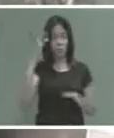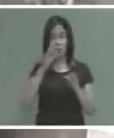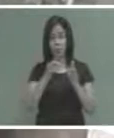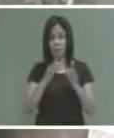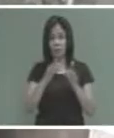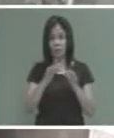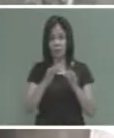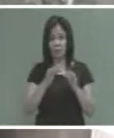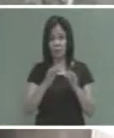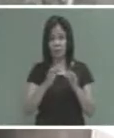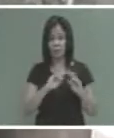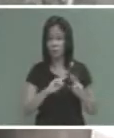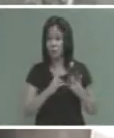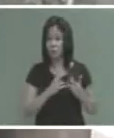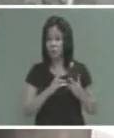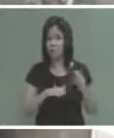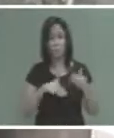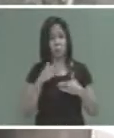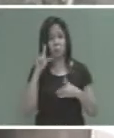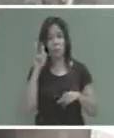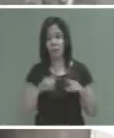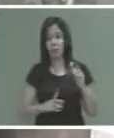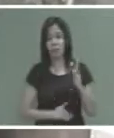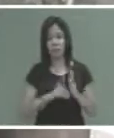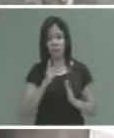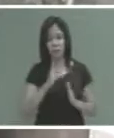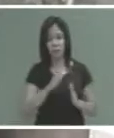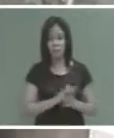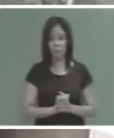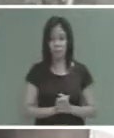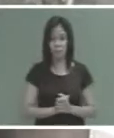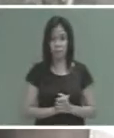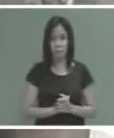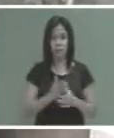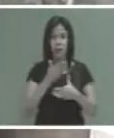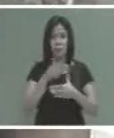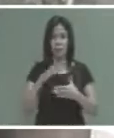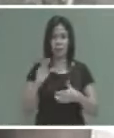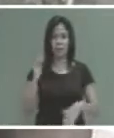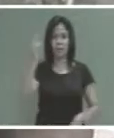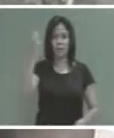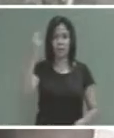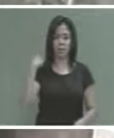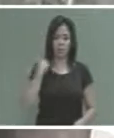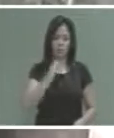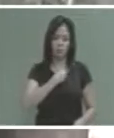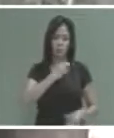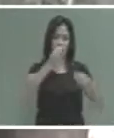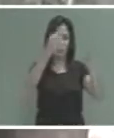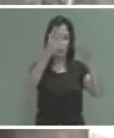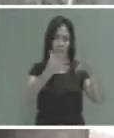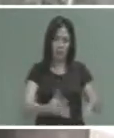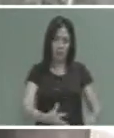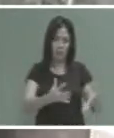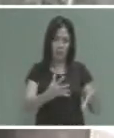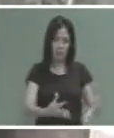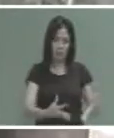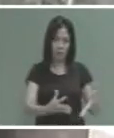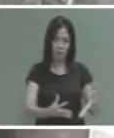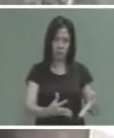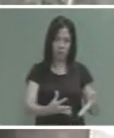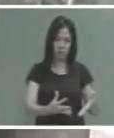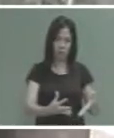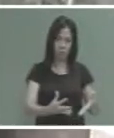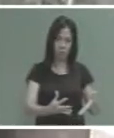los vas a desarrollar. Entonces yo creo que esa es la parte de la juventud donde nosotros perdemos la visión un poco